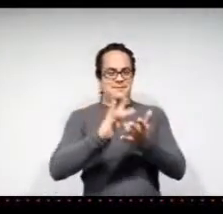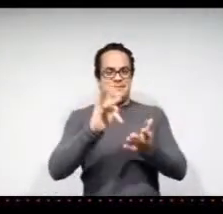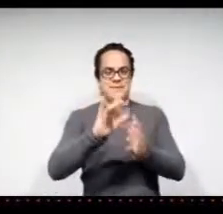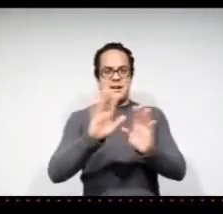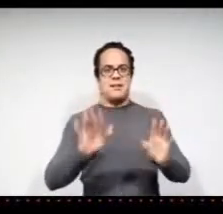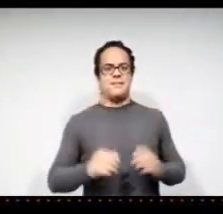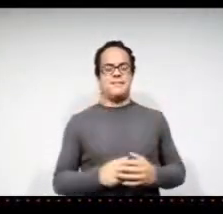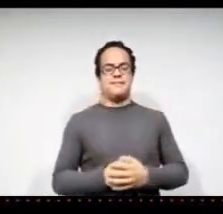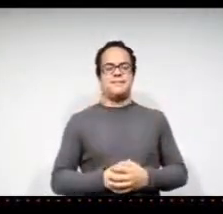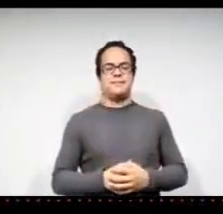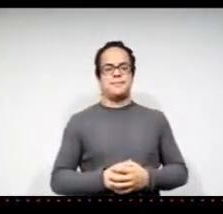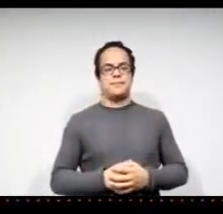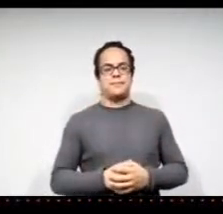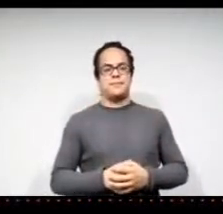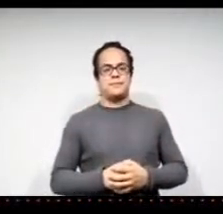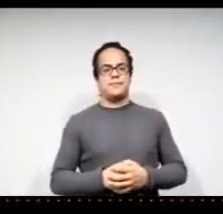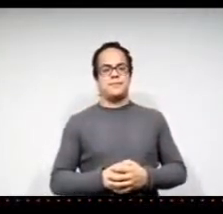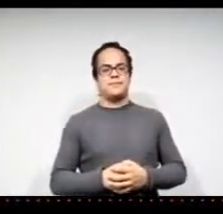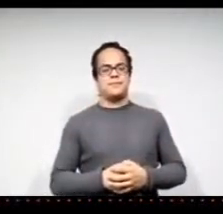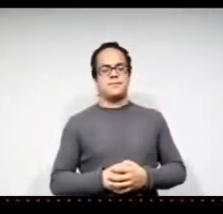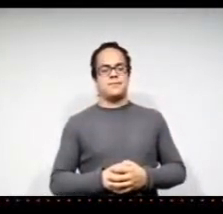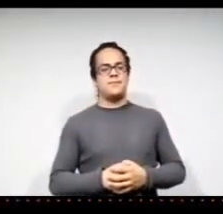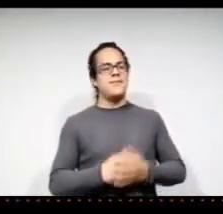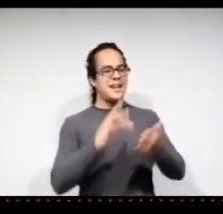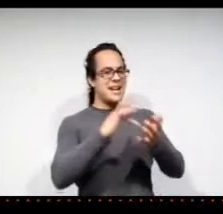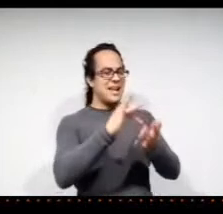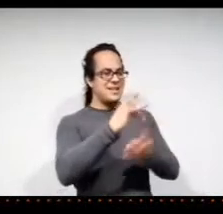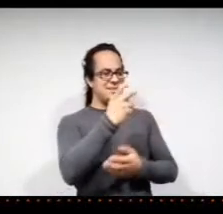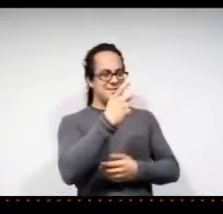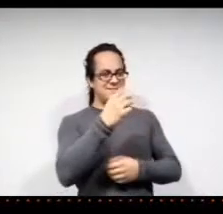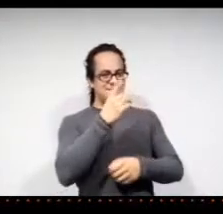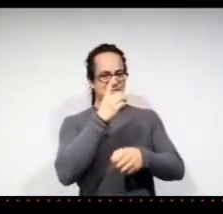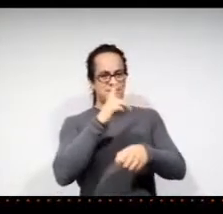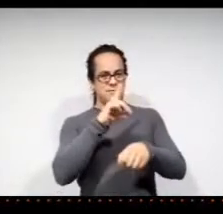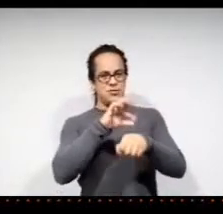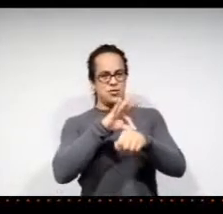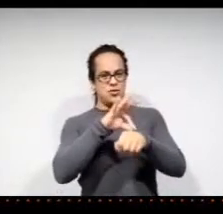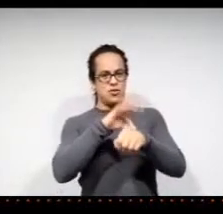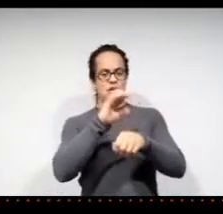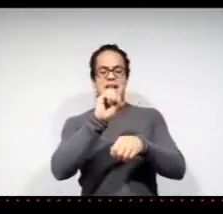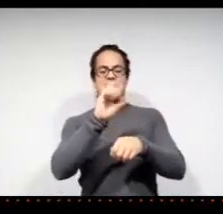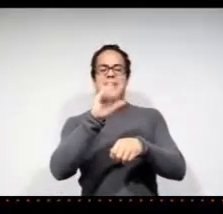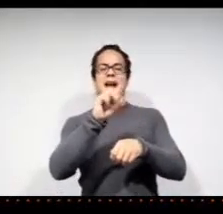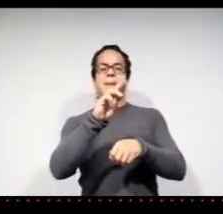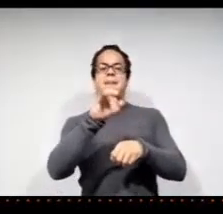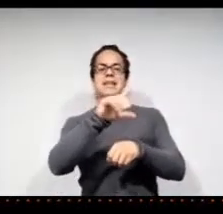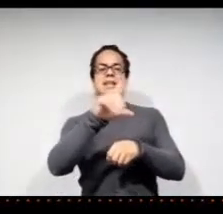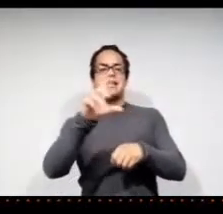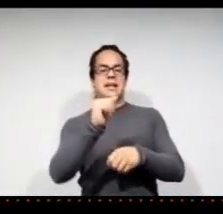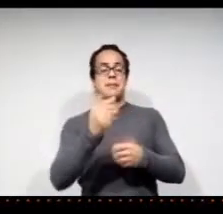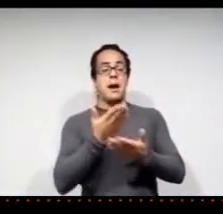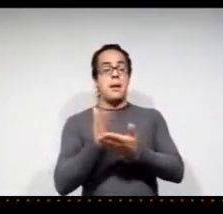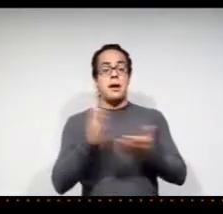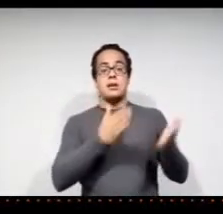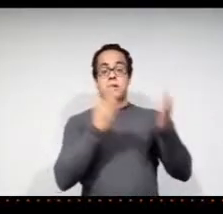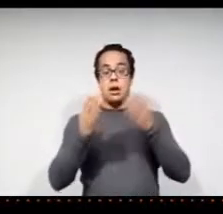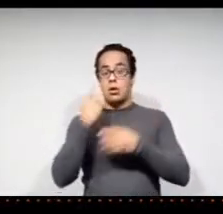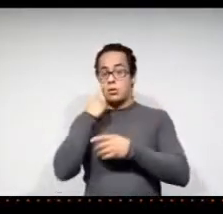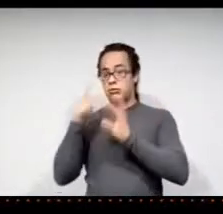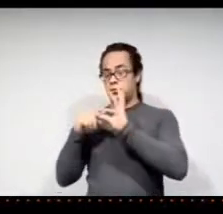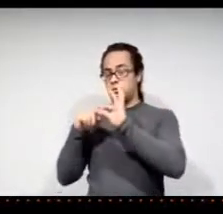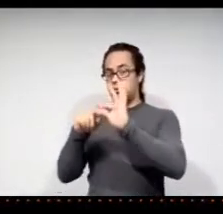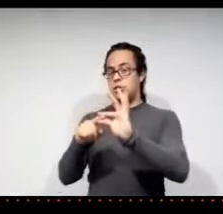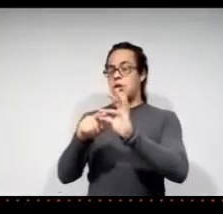platicando. Muchas gracias, doctor Escamilla. Muy bien, pues paso ahora la palabra al doctor